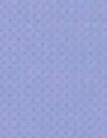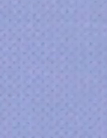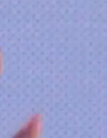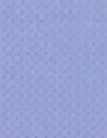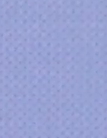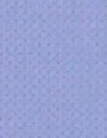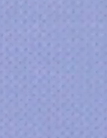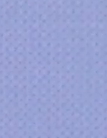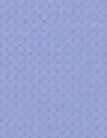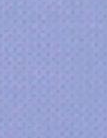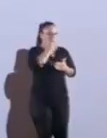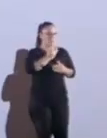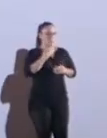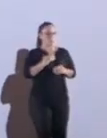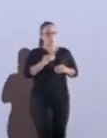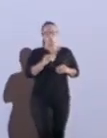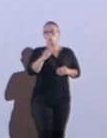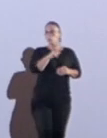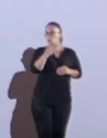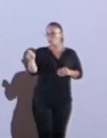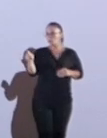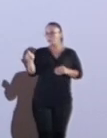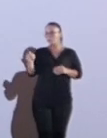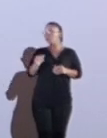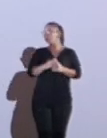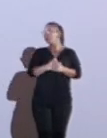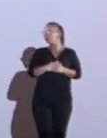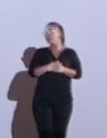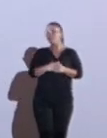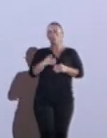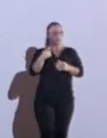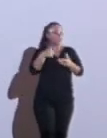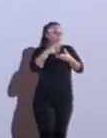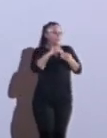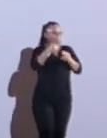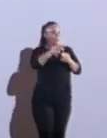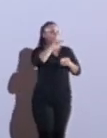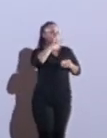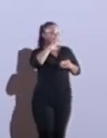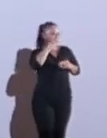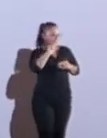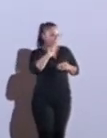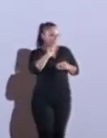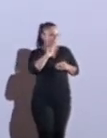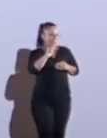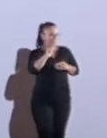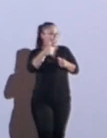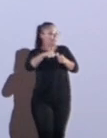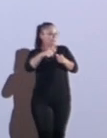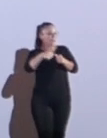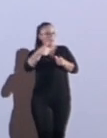maravilloso aquí van a ver ustedes yo les dije que me llamaba milena cuando entré no les dije que mi apellido era grillo